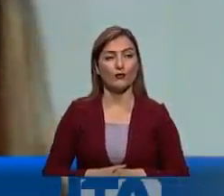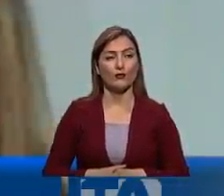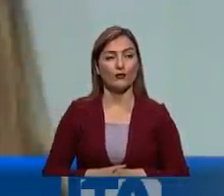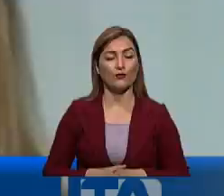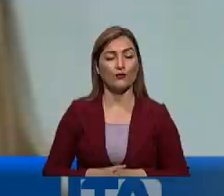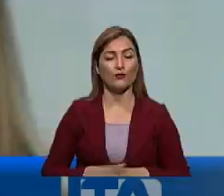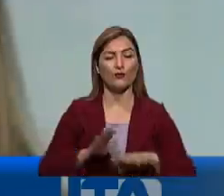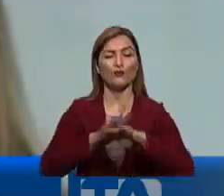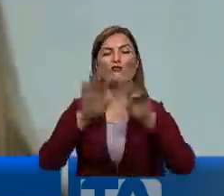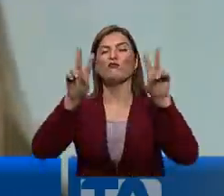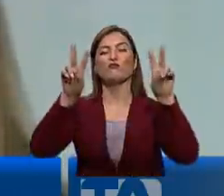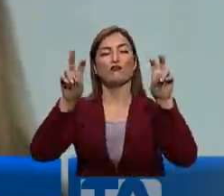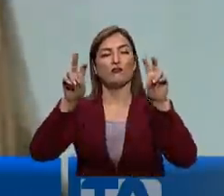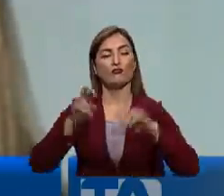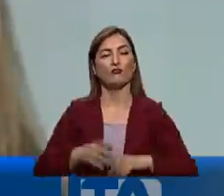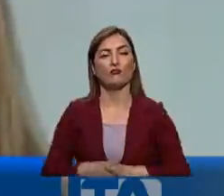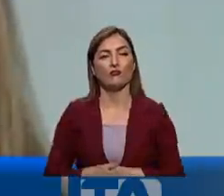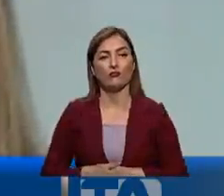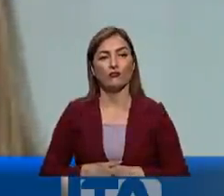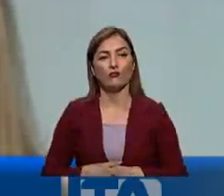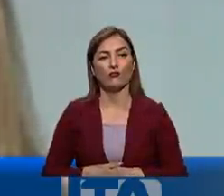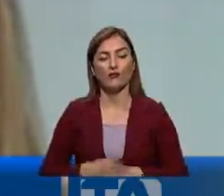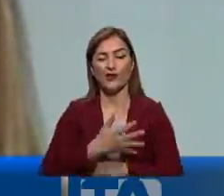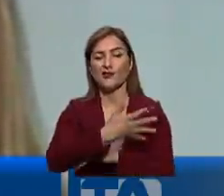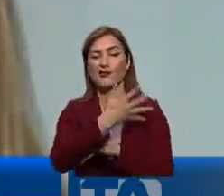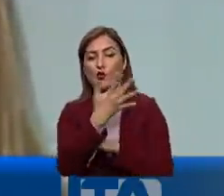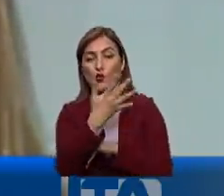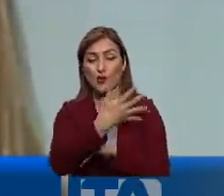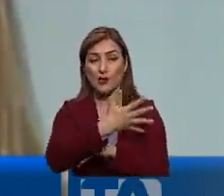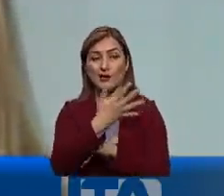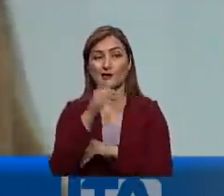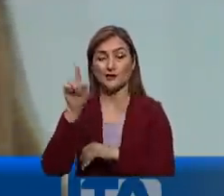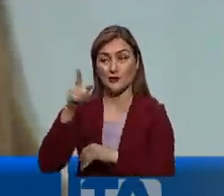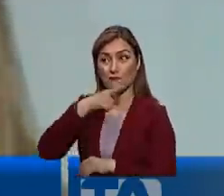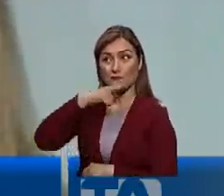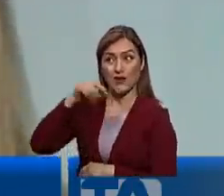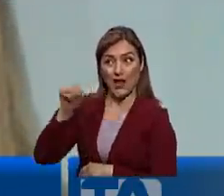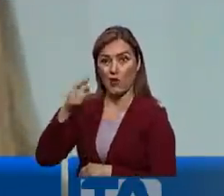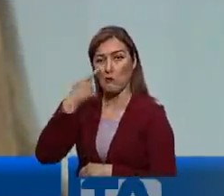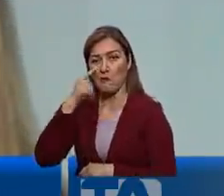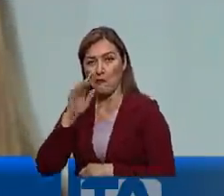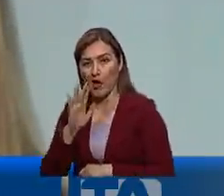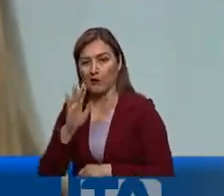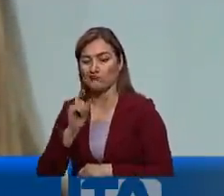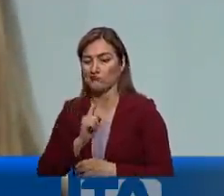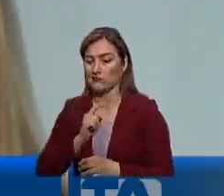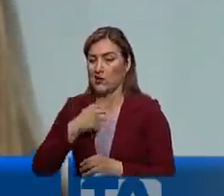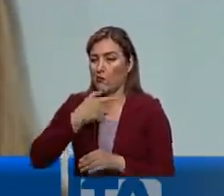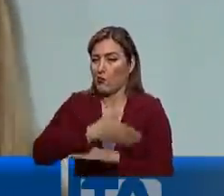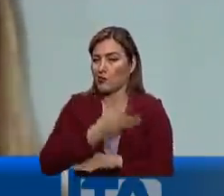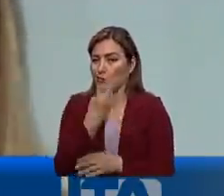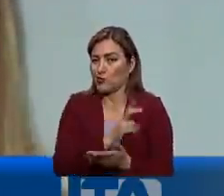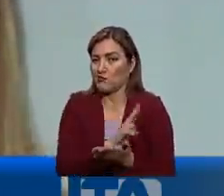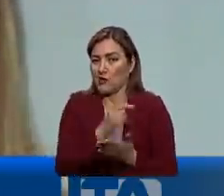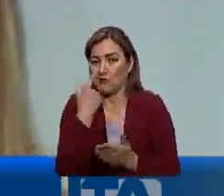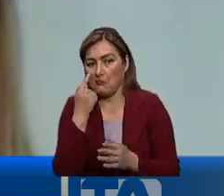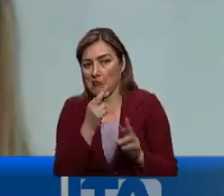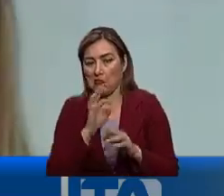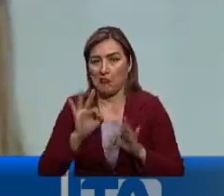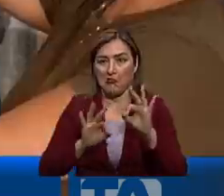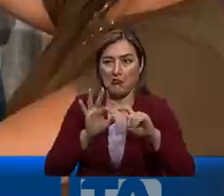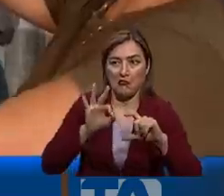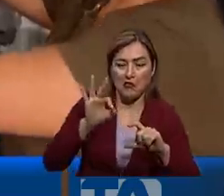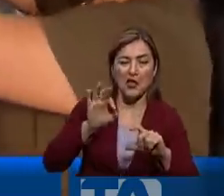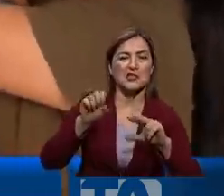salud con respecto a cómo fue estos 5 días, nos puedan dar luz verde como para tener un